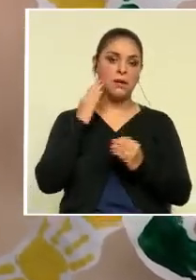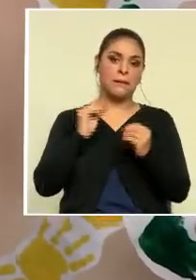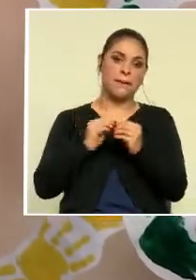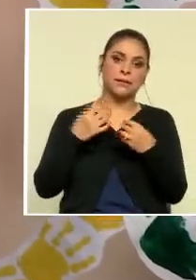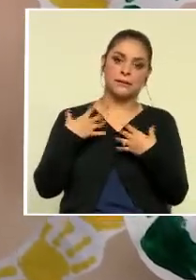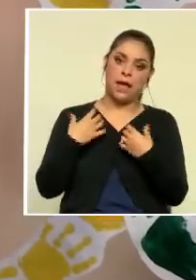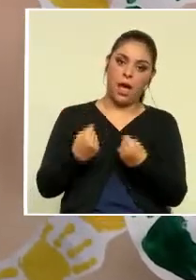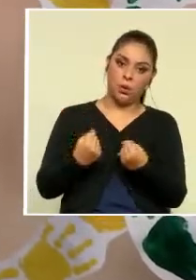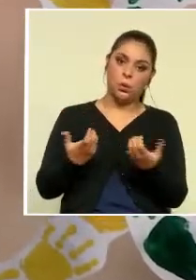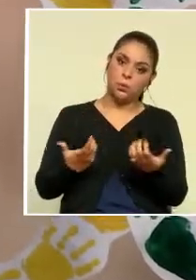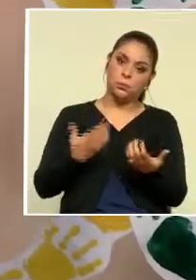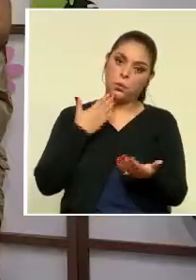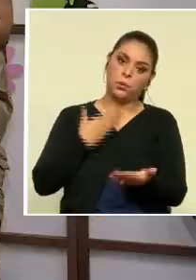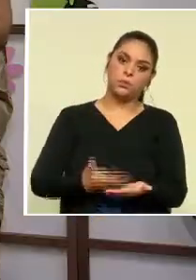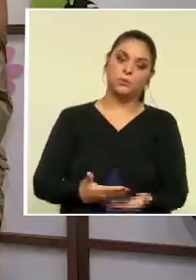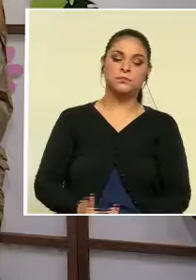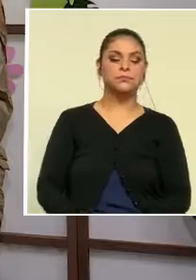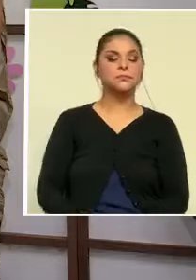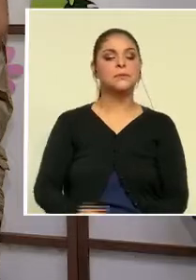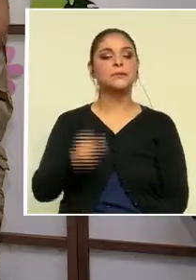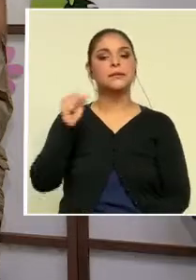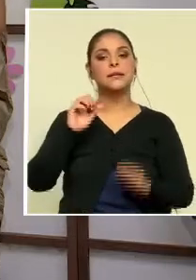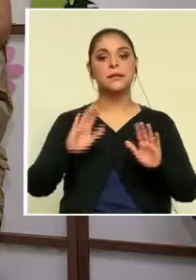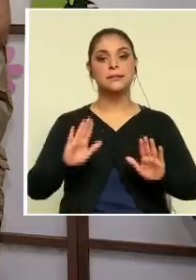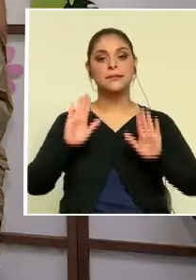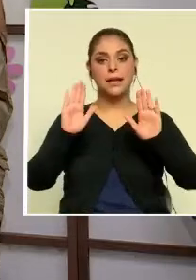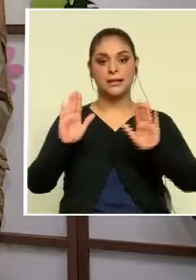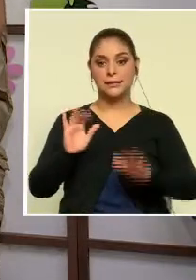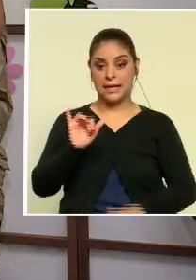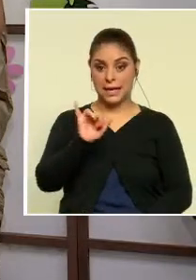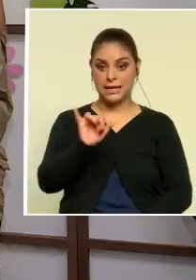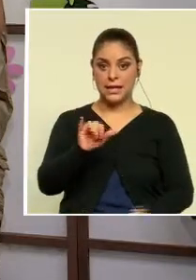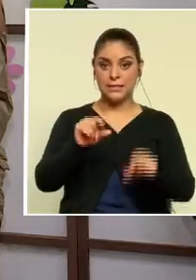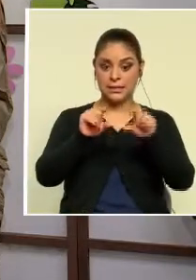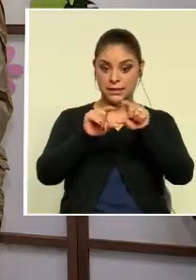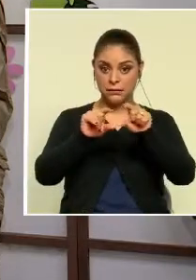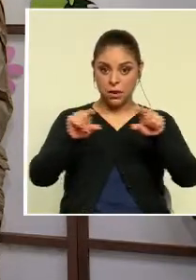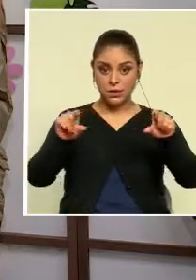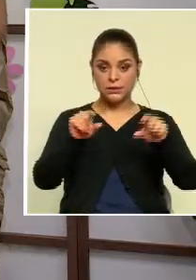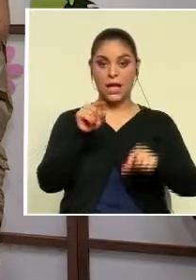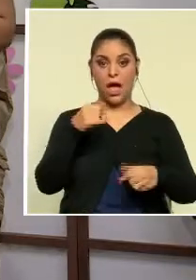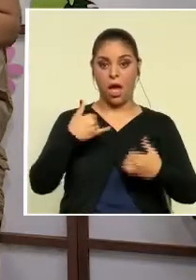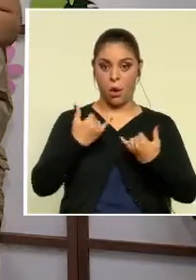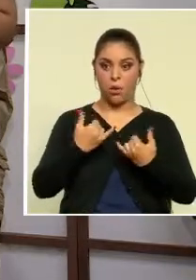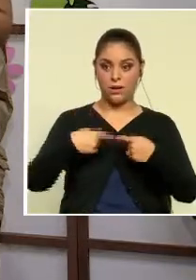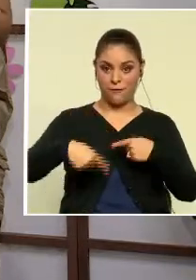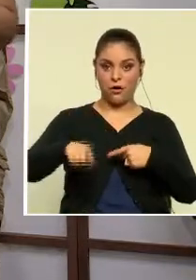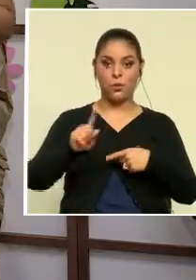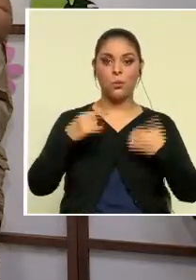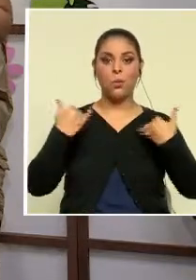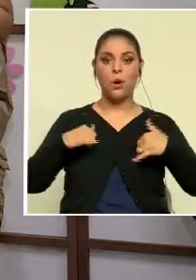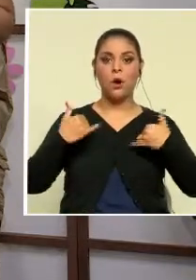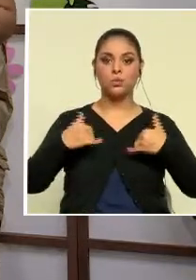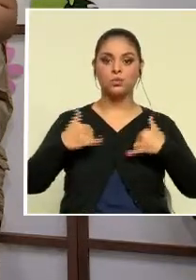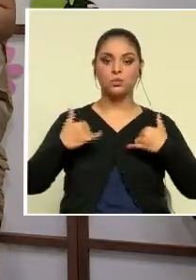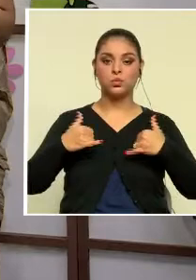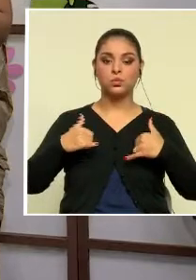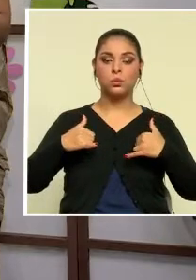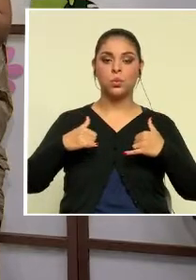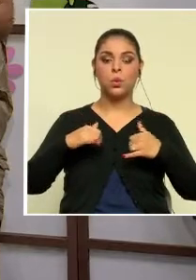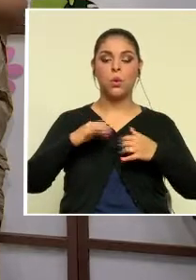más saludable inicialmente estas barritas ahora que fuesen los juegos olímpicos de toque pudimos observar